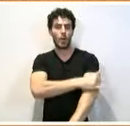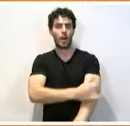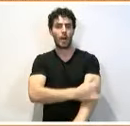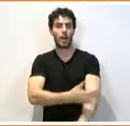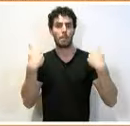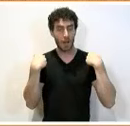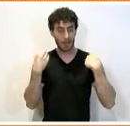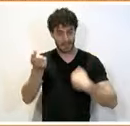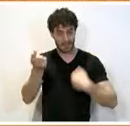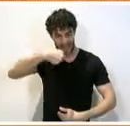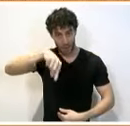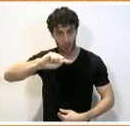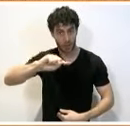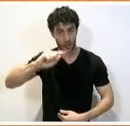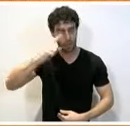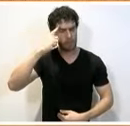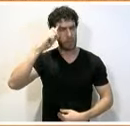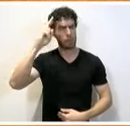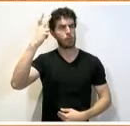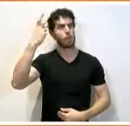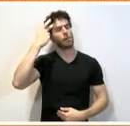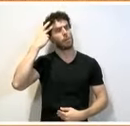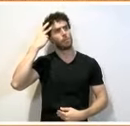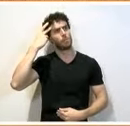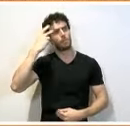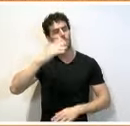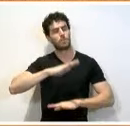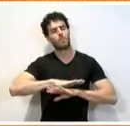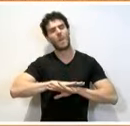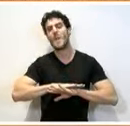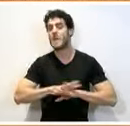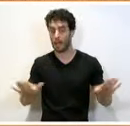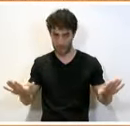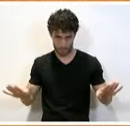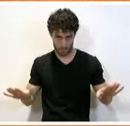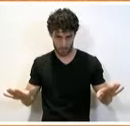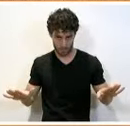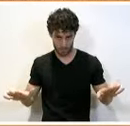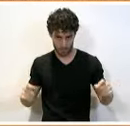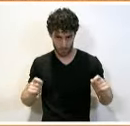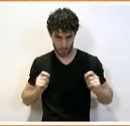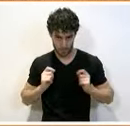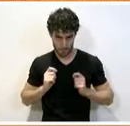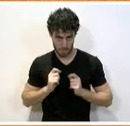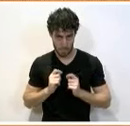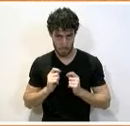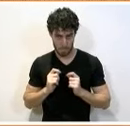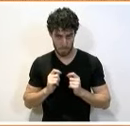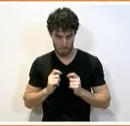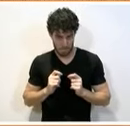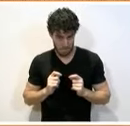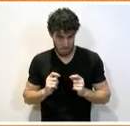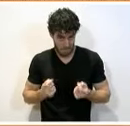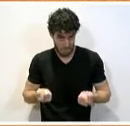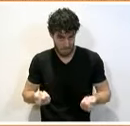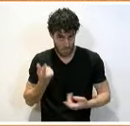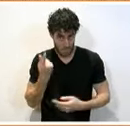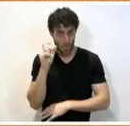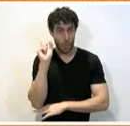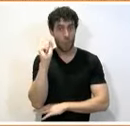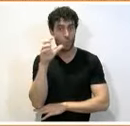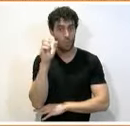ustedes decidieron no hacer nada. Poco le hubiera costado hacer un acto